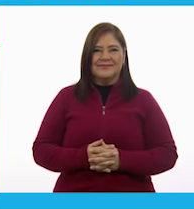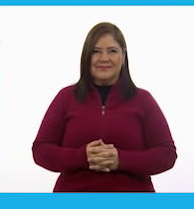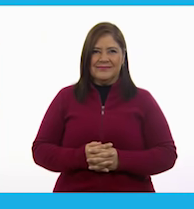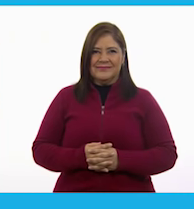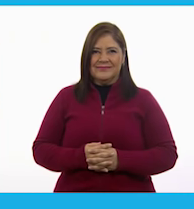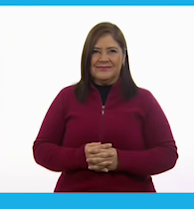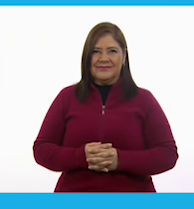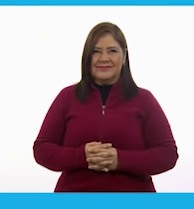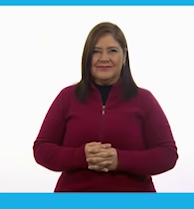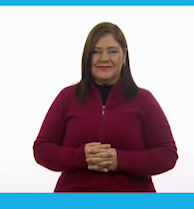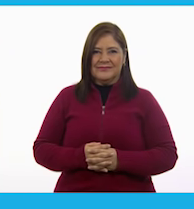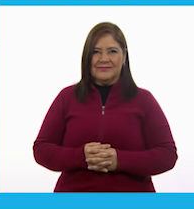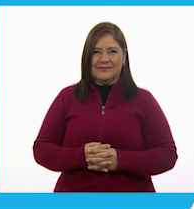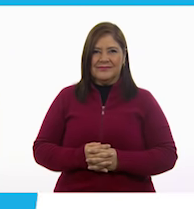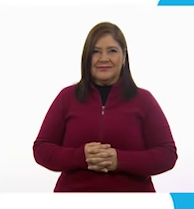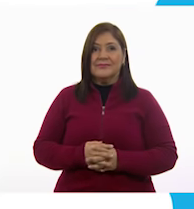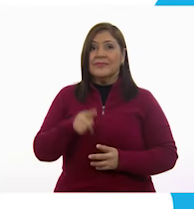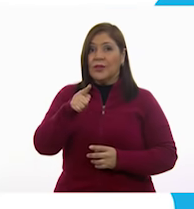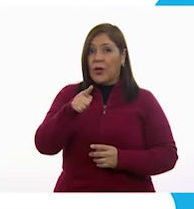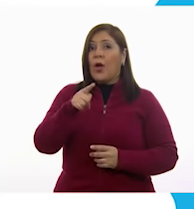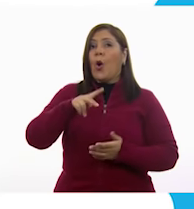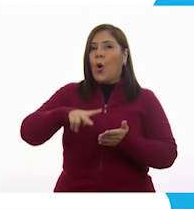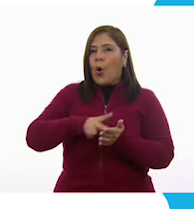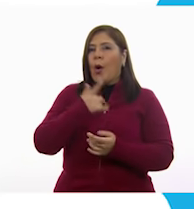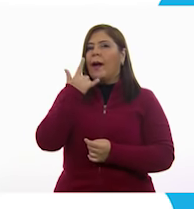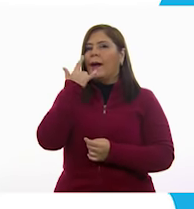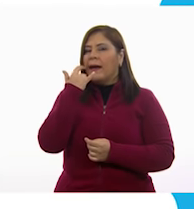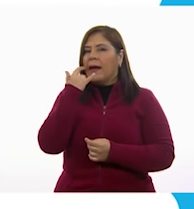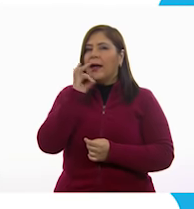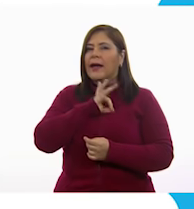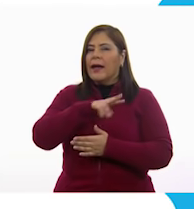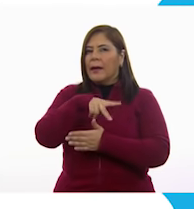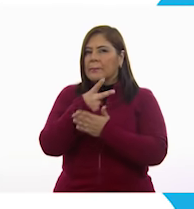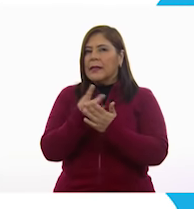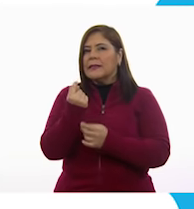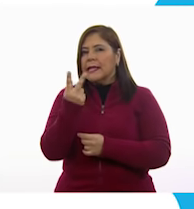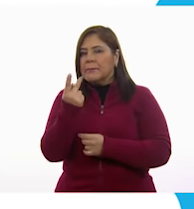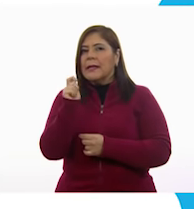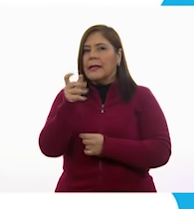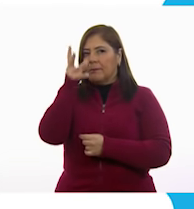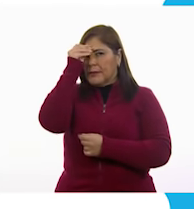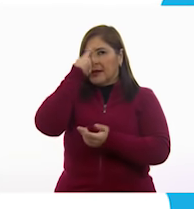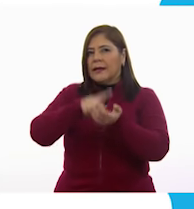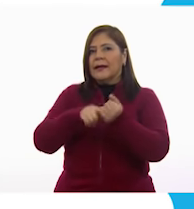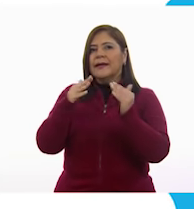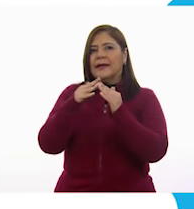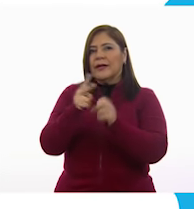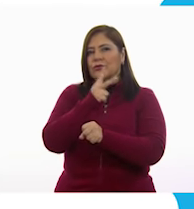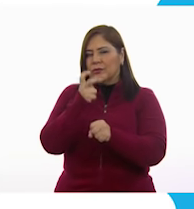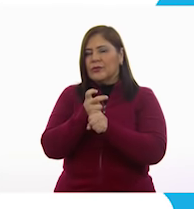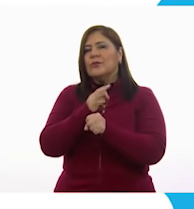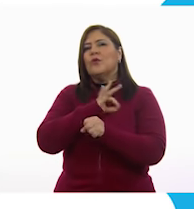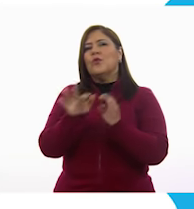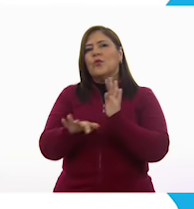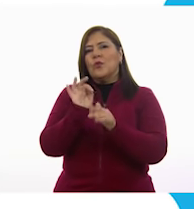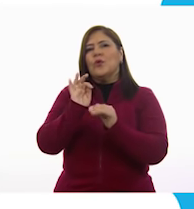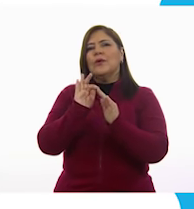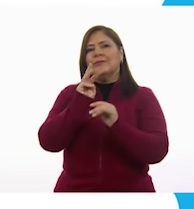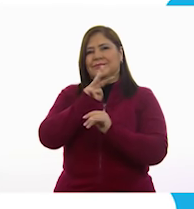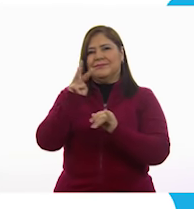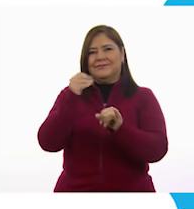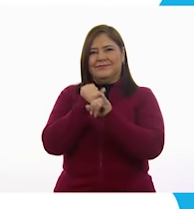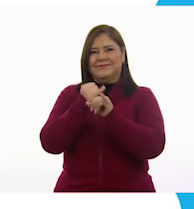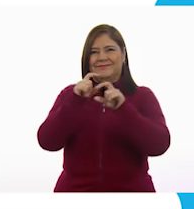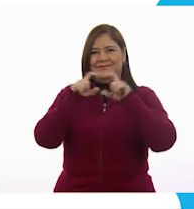conalitej.cep.gob.mx. Si quieres volver a ver los programas de Aprende en Casa 2, los puedes encontrar en la siguiente